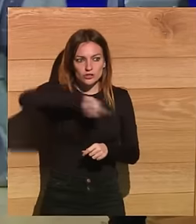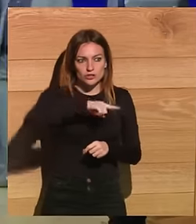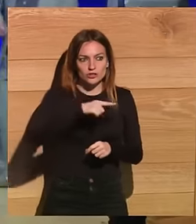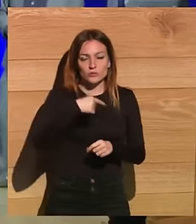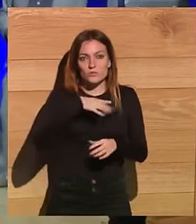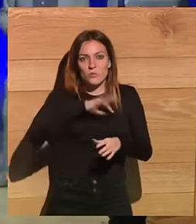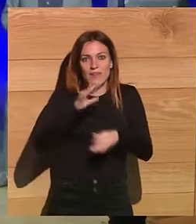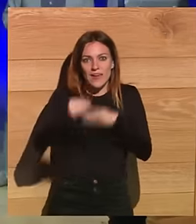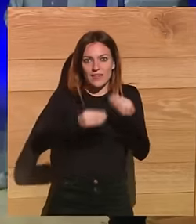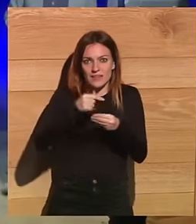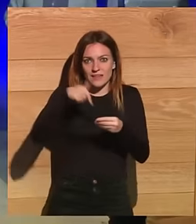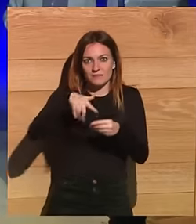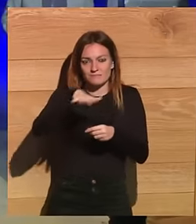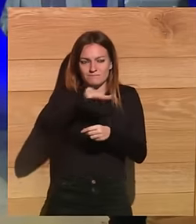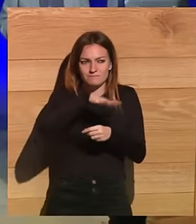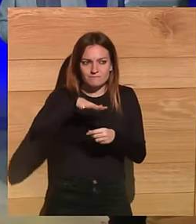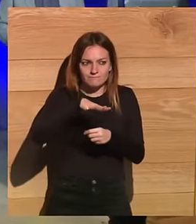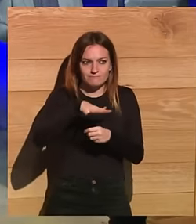campos magnéticos